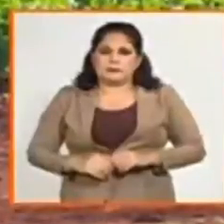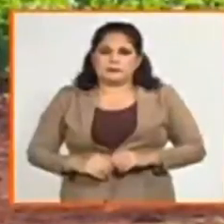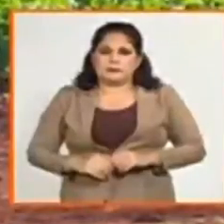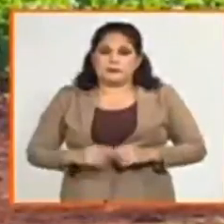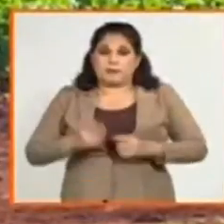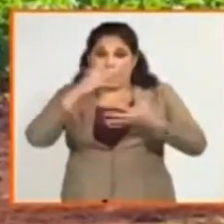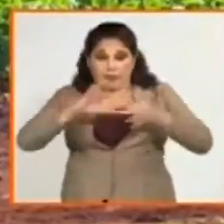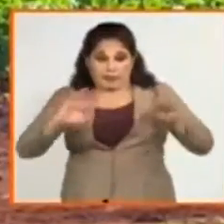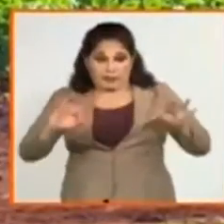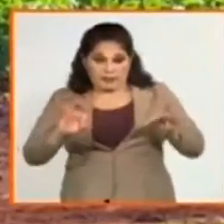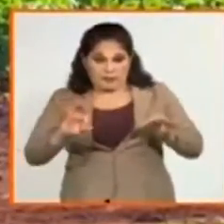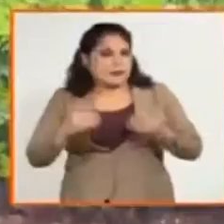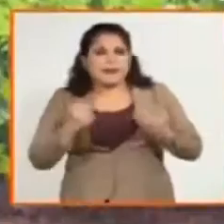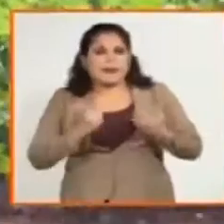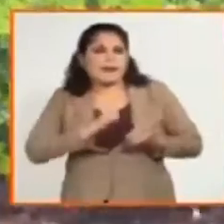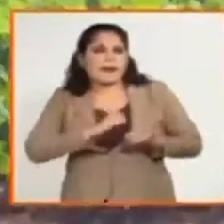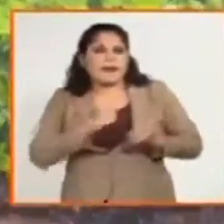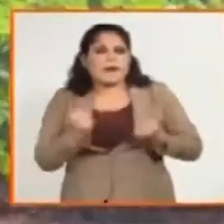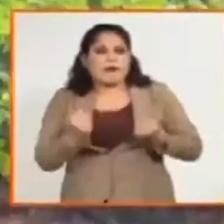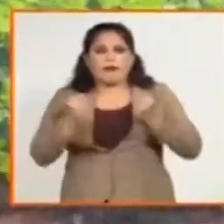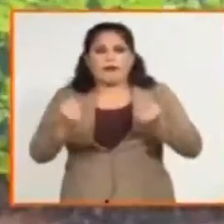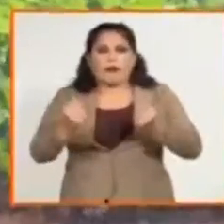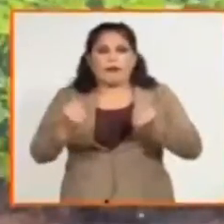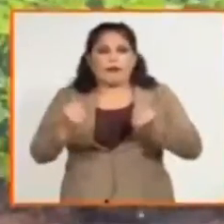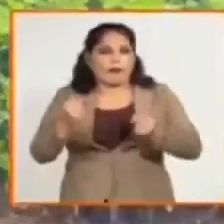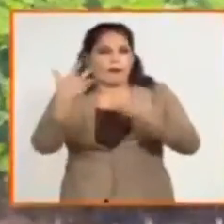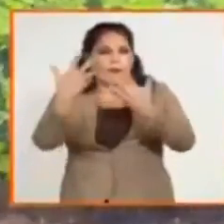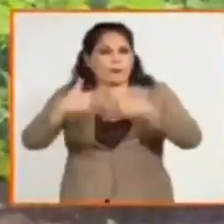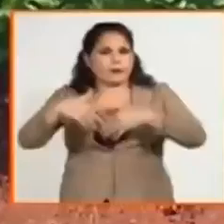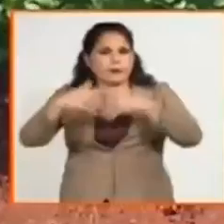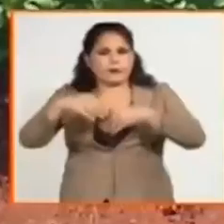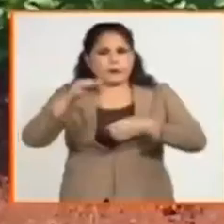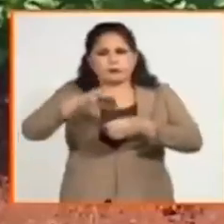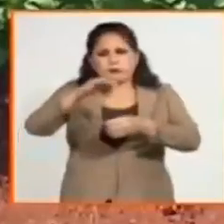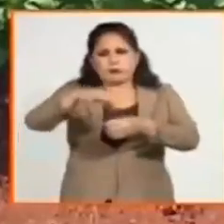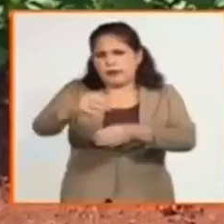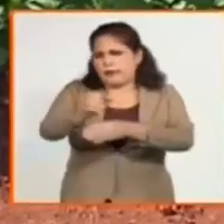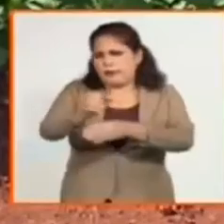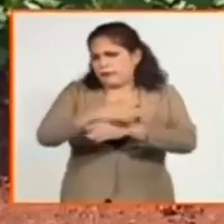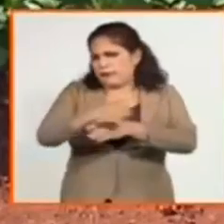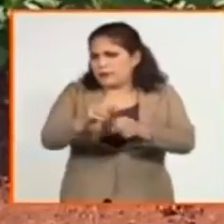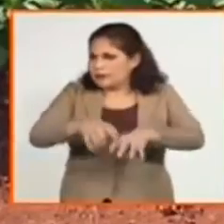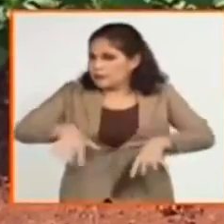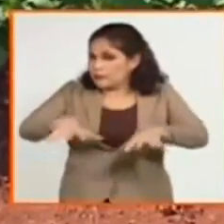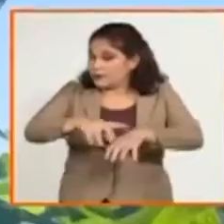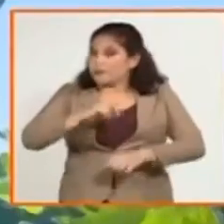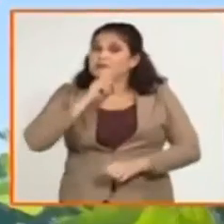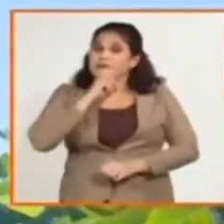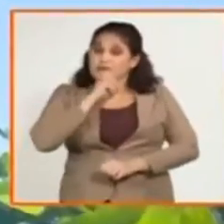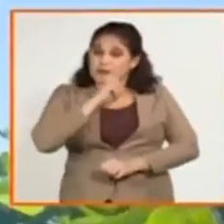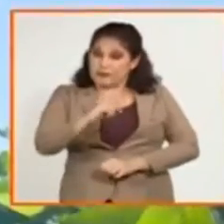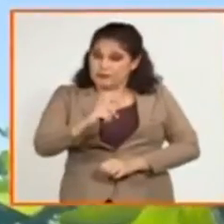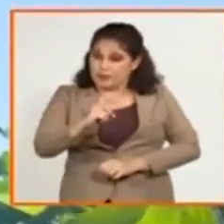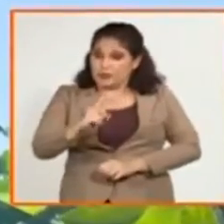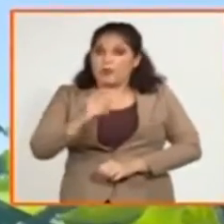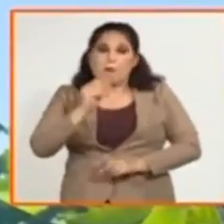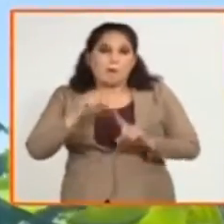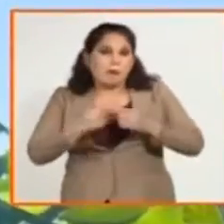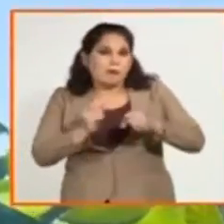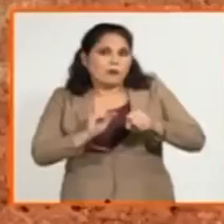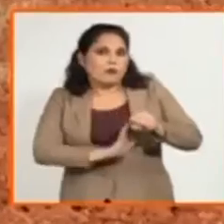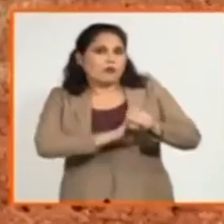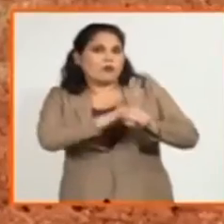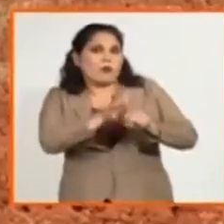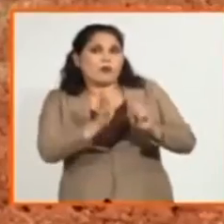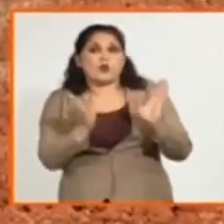MISA tiene el reto de intensificar este año la producción de cultivos varios en medio de un escenario bien complejo por los efectos de la